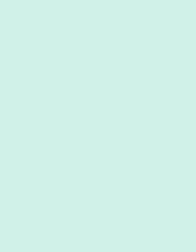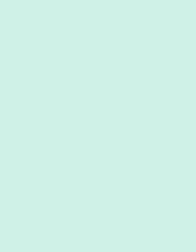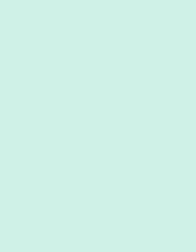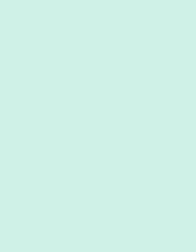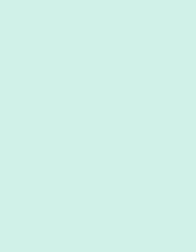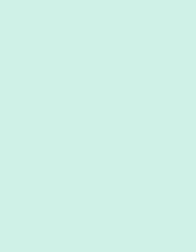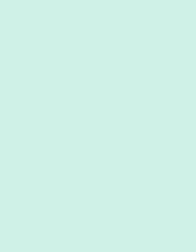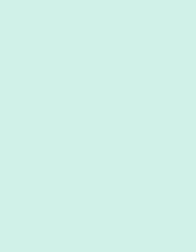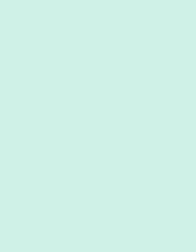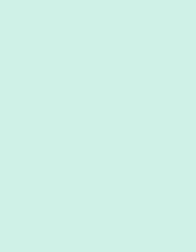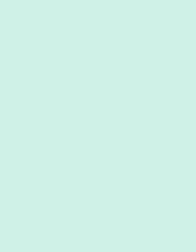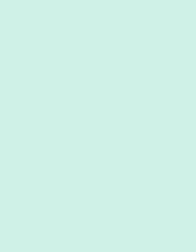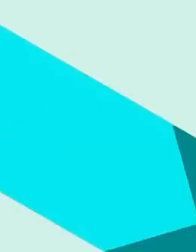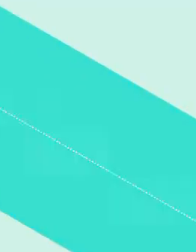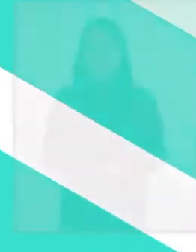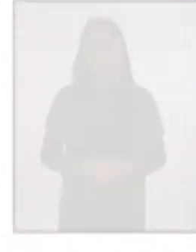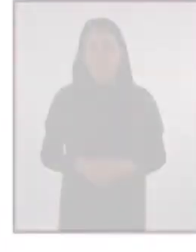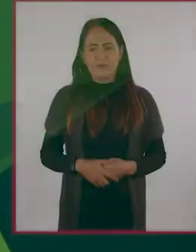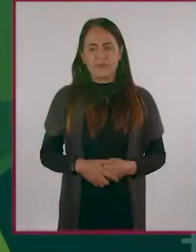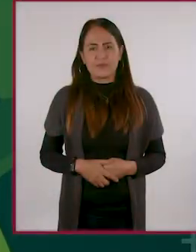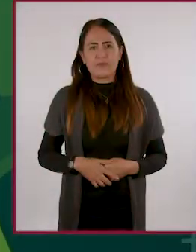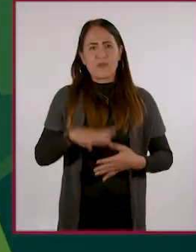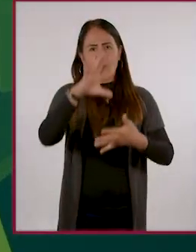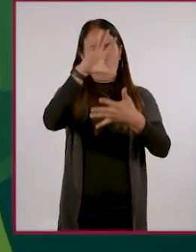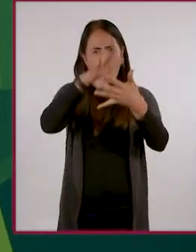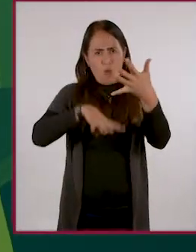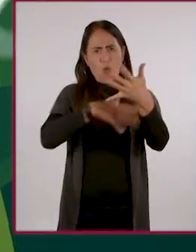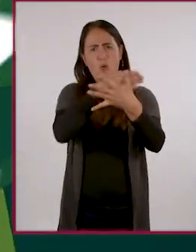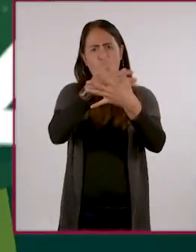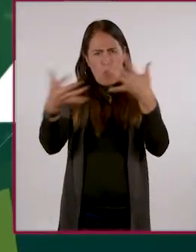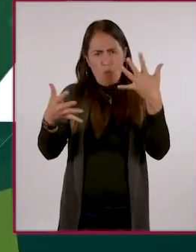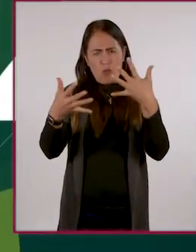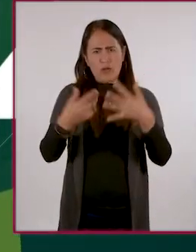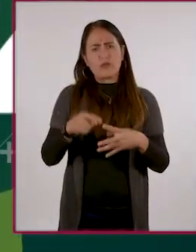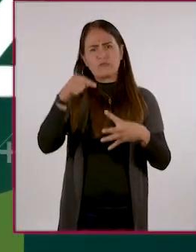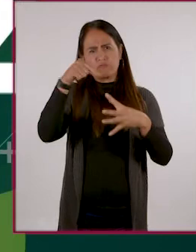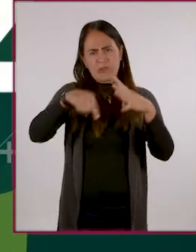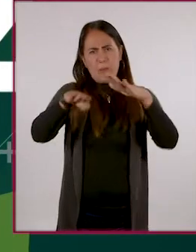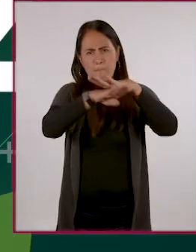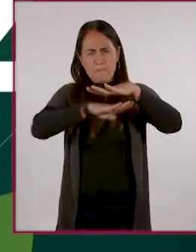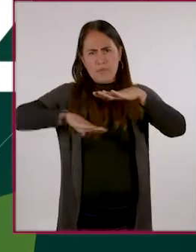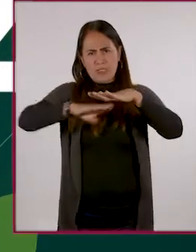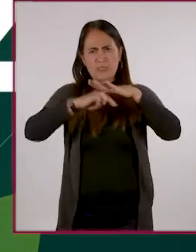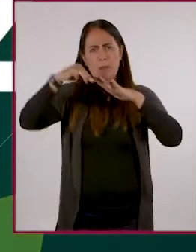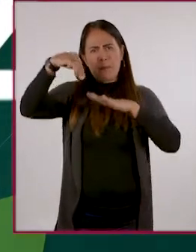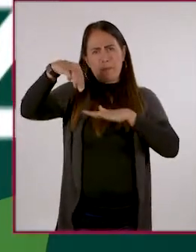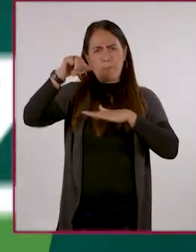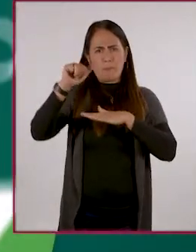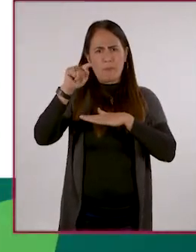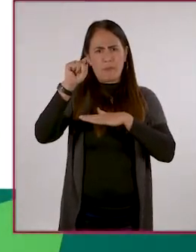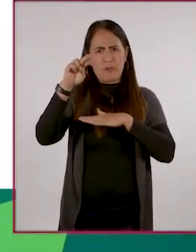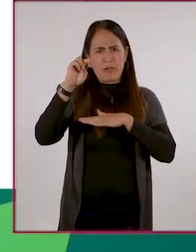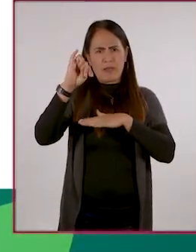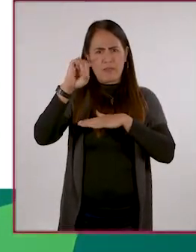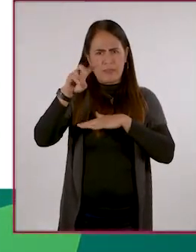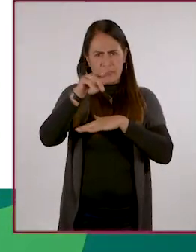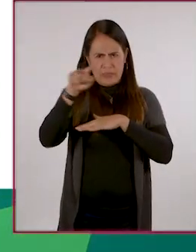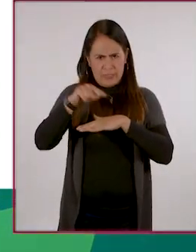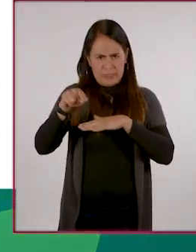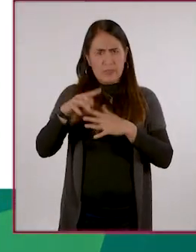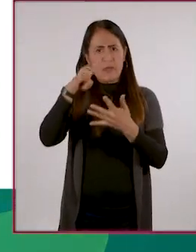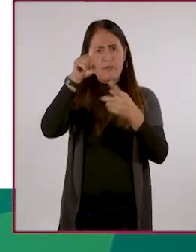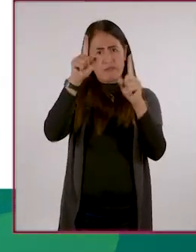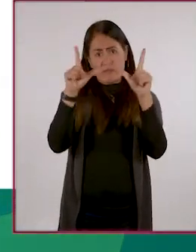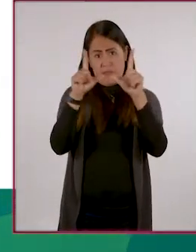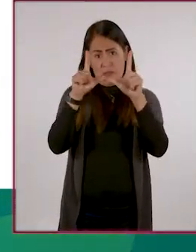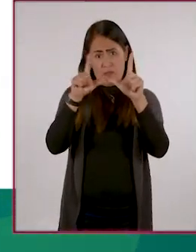Usos de hojas de cálculo. Una hoja de cálculo es una matriz. Una matriz es una tabla rectangular.